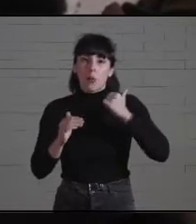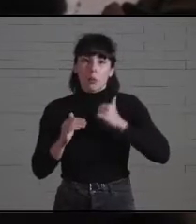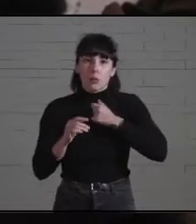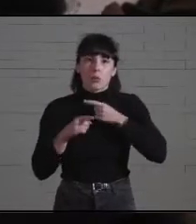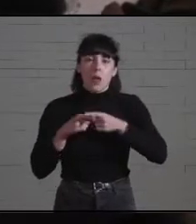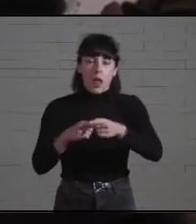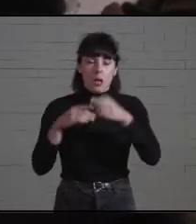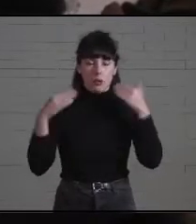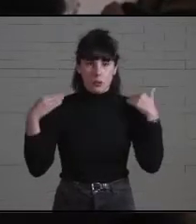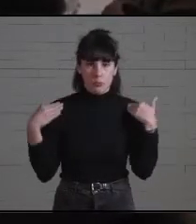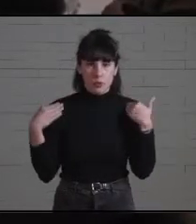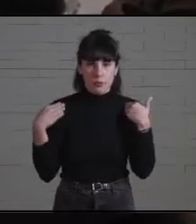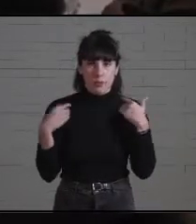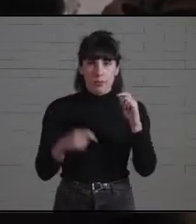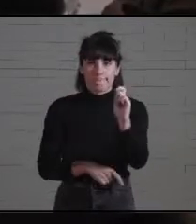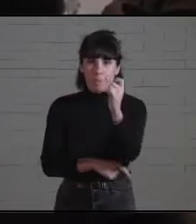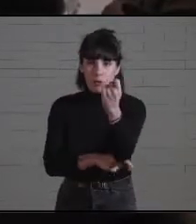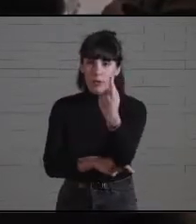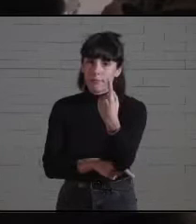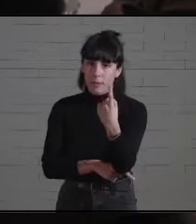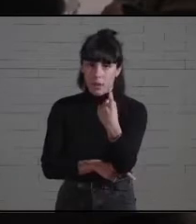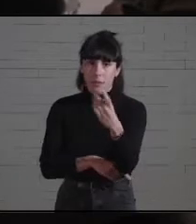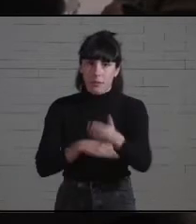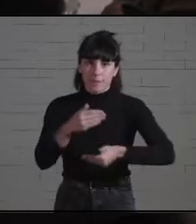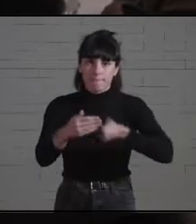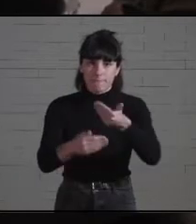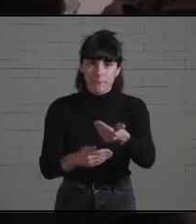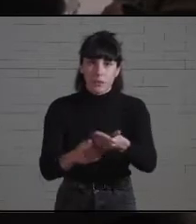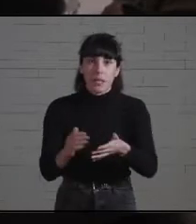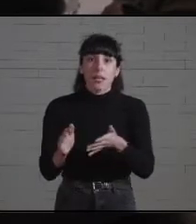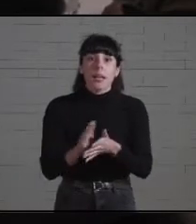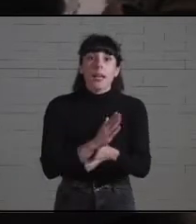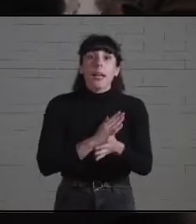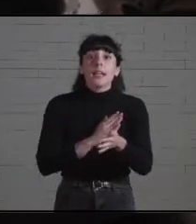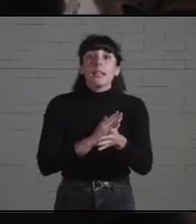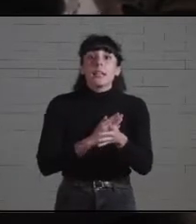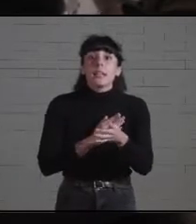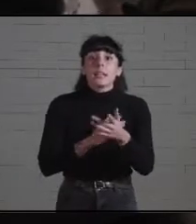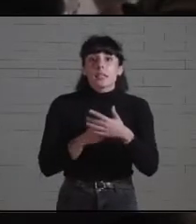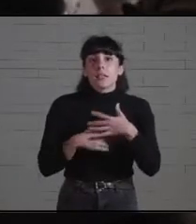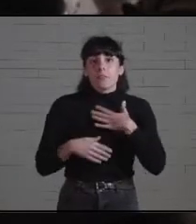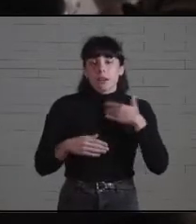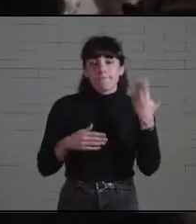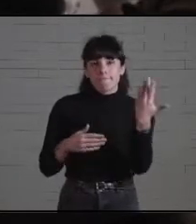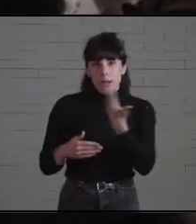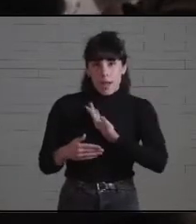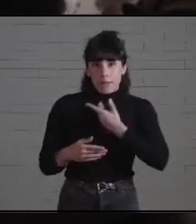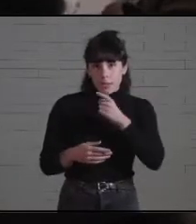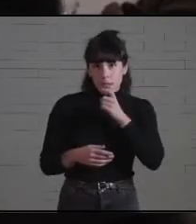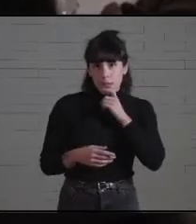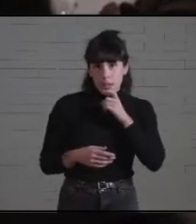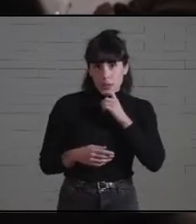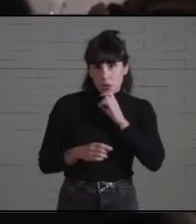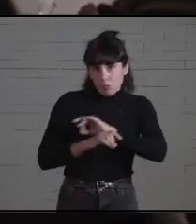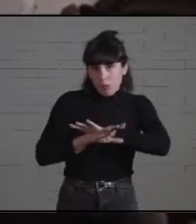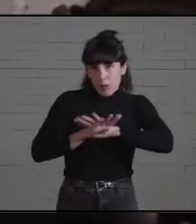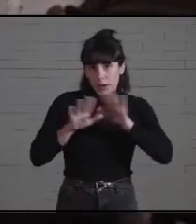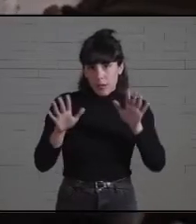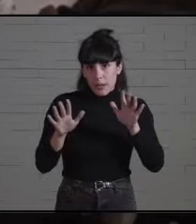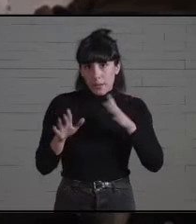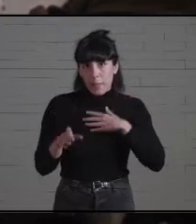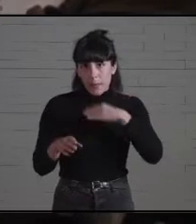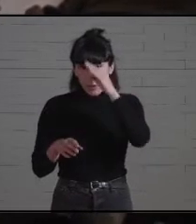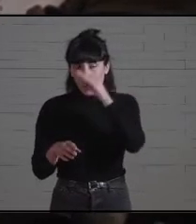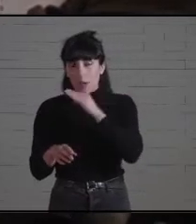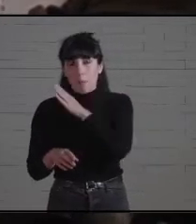corresponsabilidad. Y esto tiene efectos claros en el agotamiento de padres y madres que se ve de forma